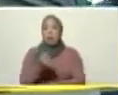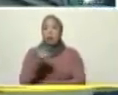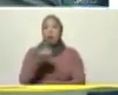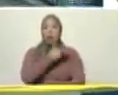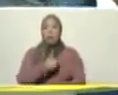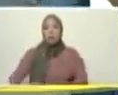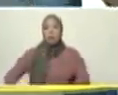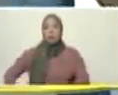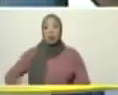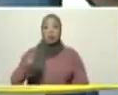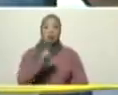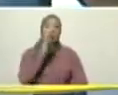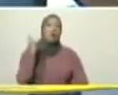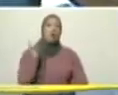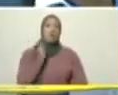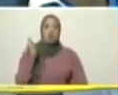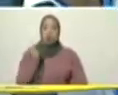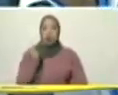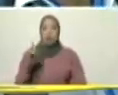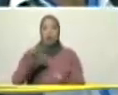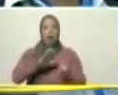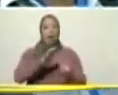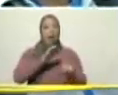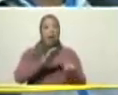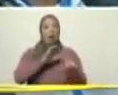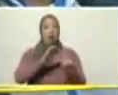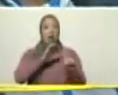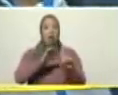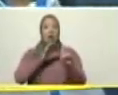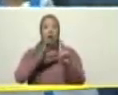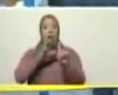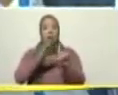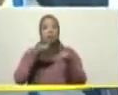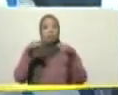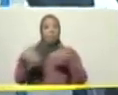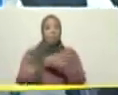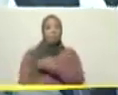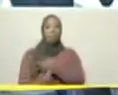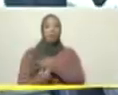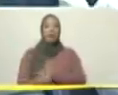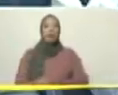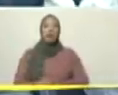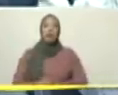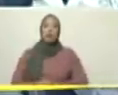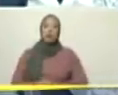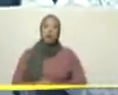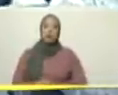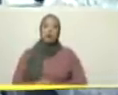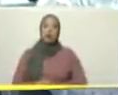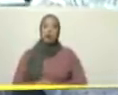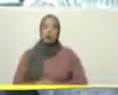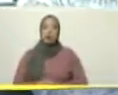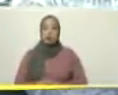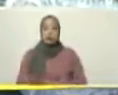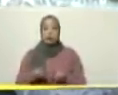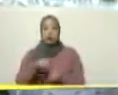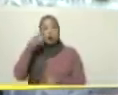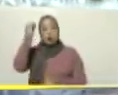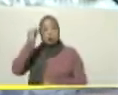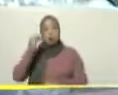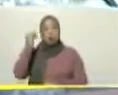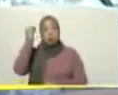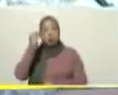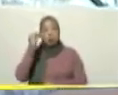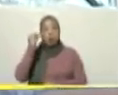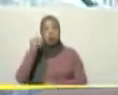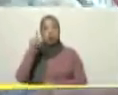eso es historia pasada. El golpe de Estado contra Joao Goulart,